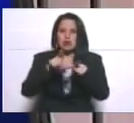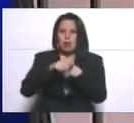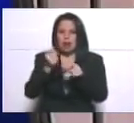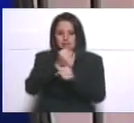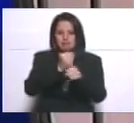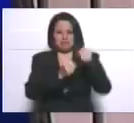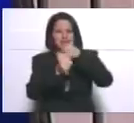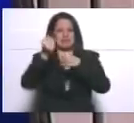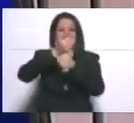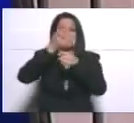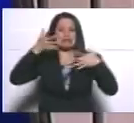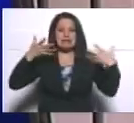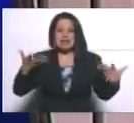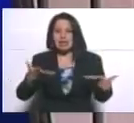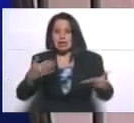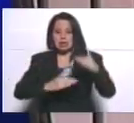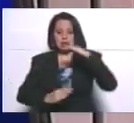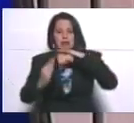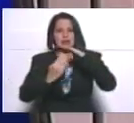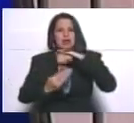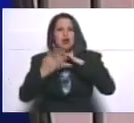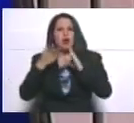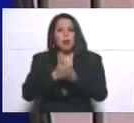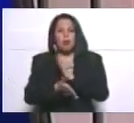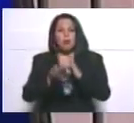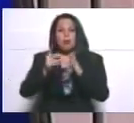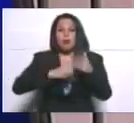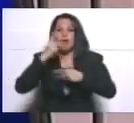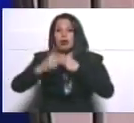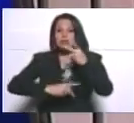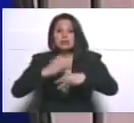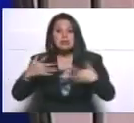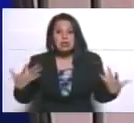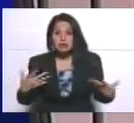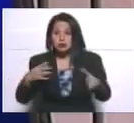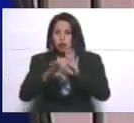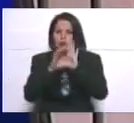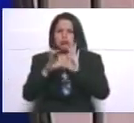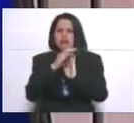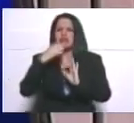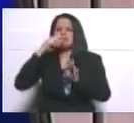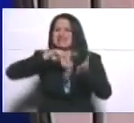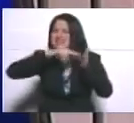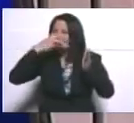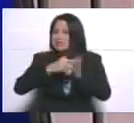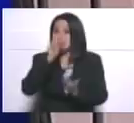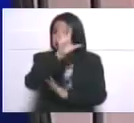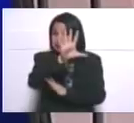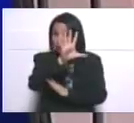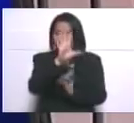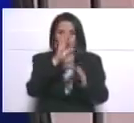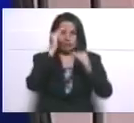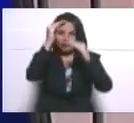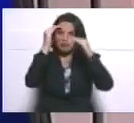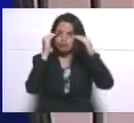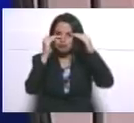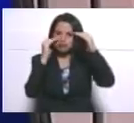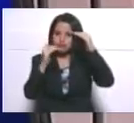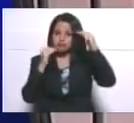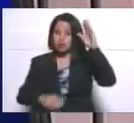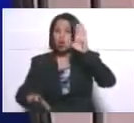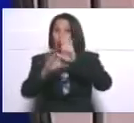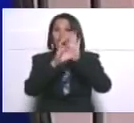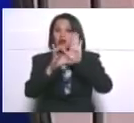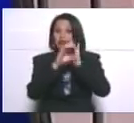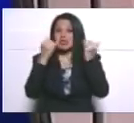proyecto estratégico, el proceso constituyente, define, vamos a decirlo rápidamente, 5 etapas de la constituyente. Es importante porque estamos en la